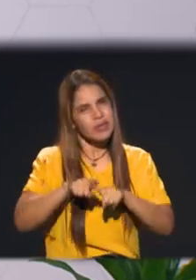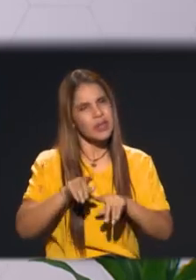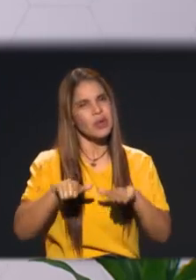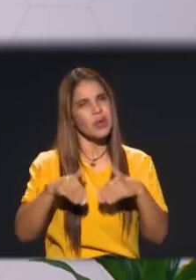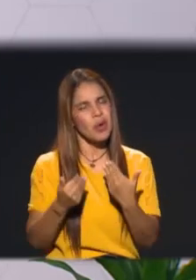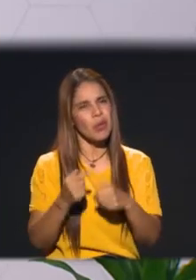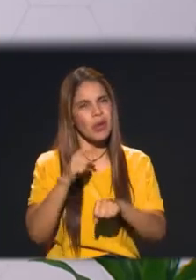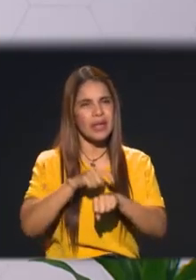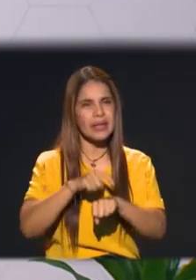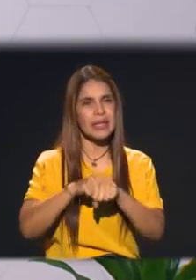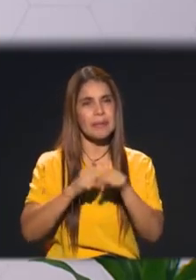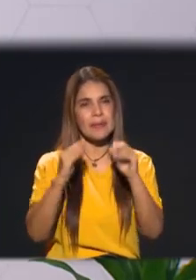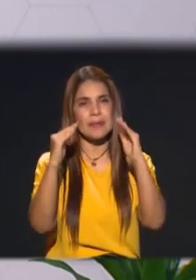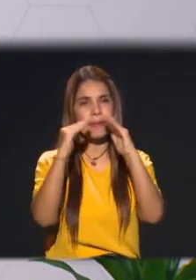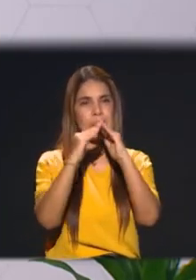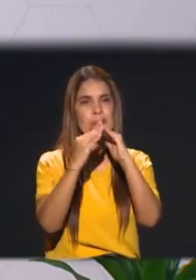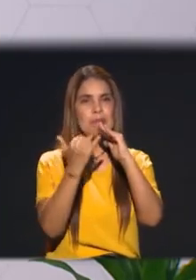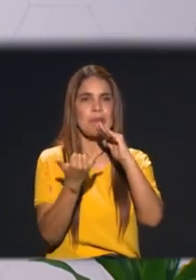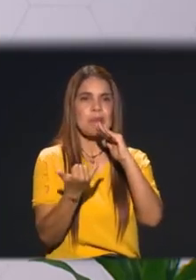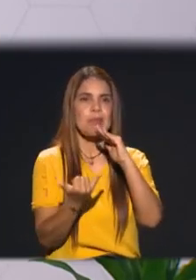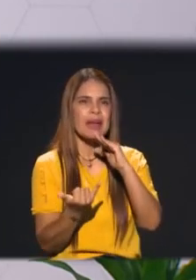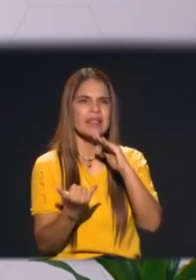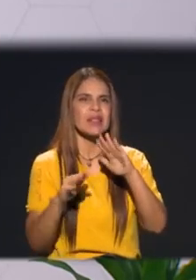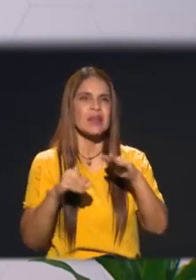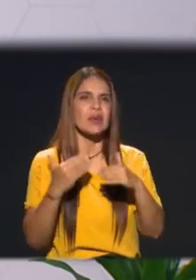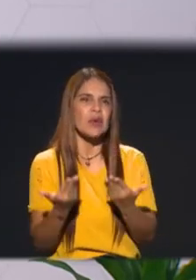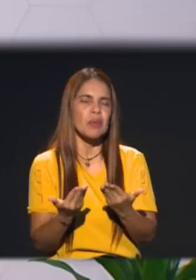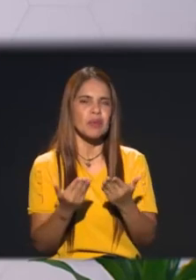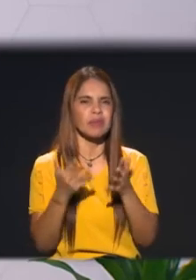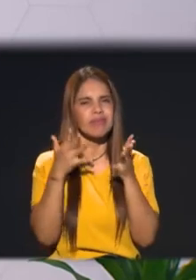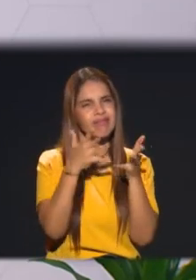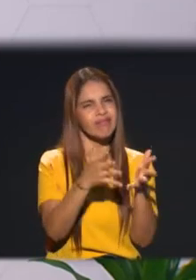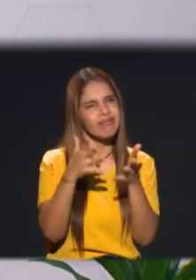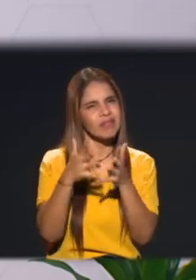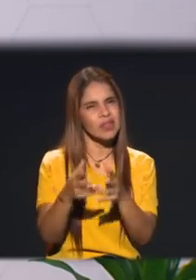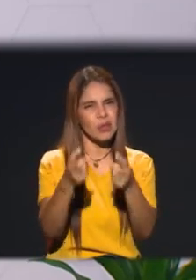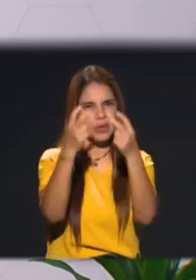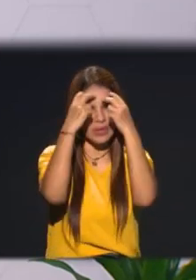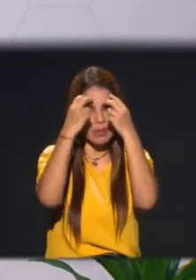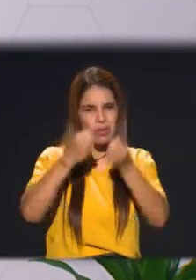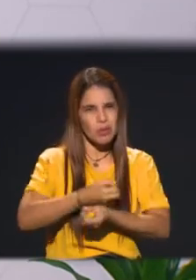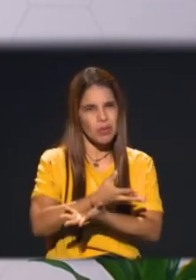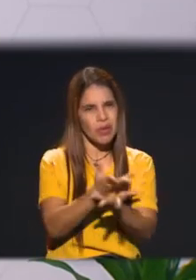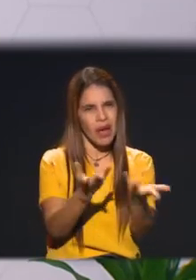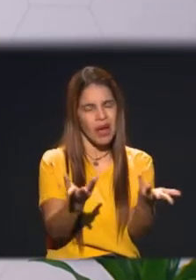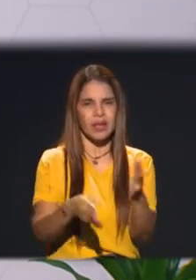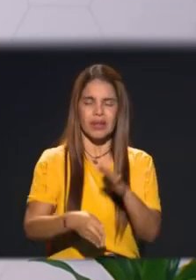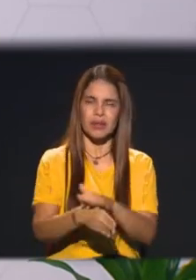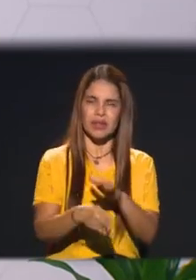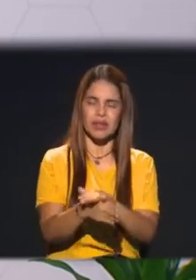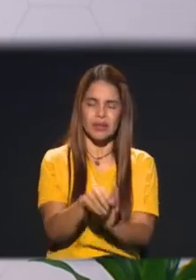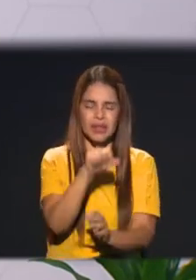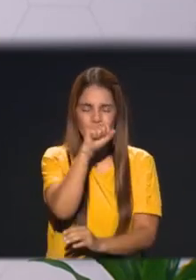digamos, esta cuarentena tranquilos y puedan ustedes, digamos, seguir transmitiendo conocimiento, pero además seguir amando esa vocación de